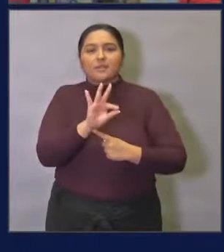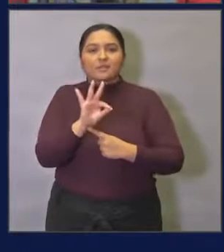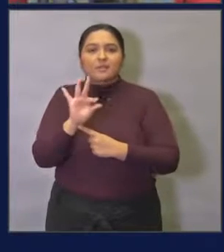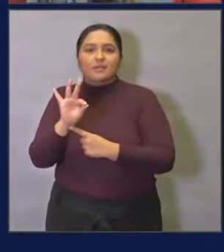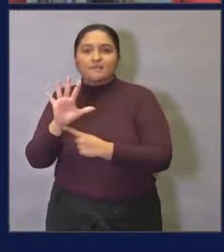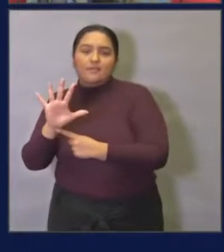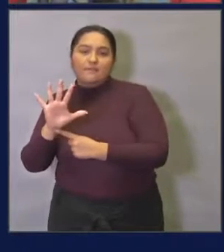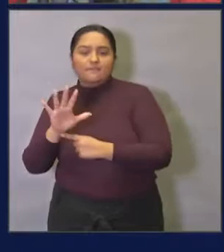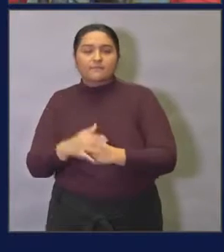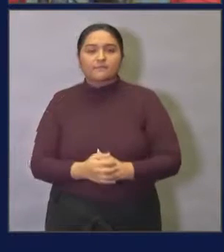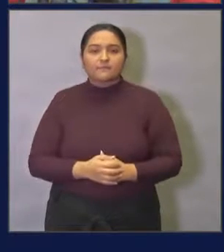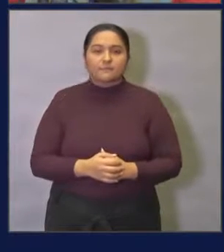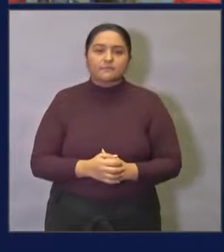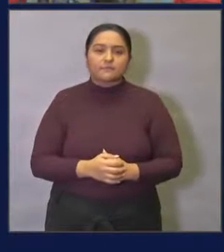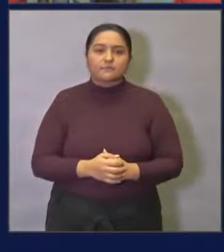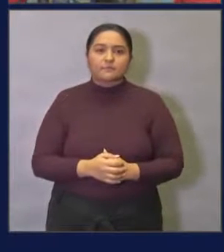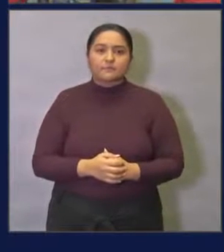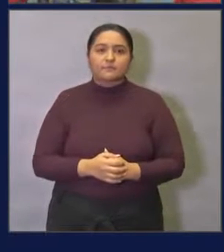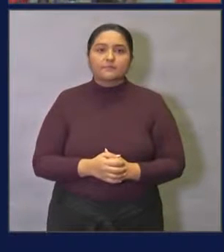888-700-9995.